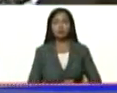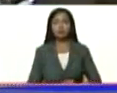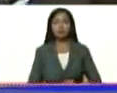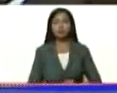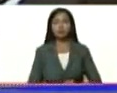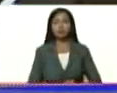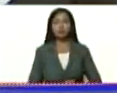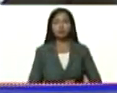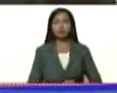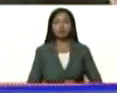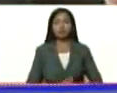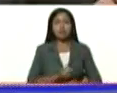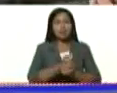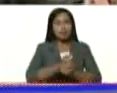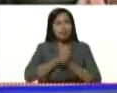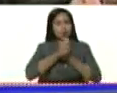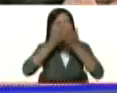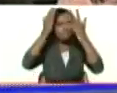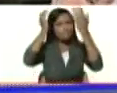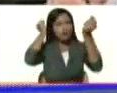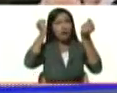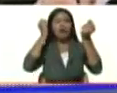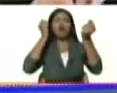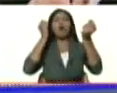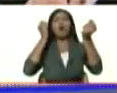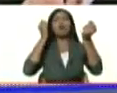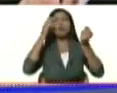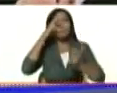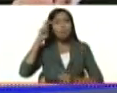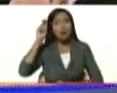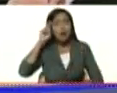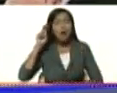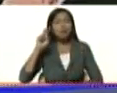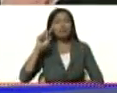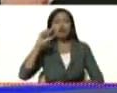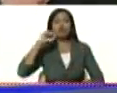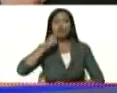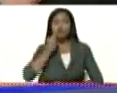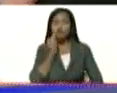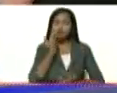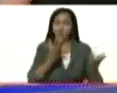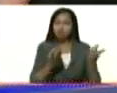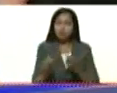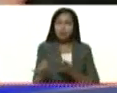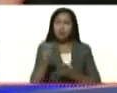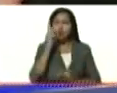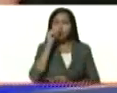Querido embajador de la Federación Rusa, Vladimir Zayensky,